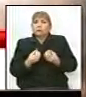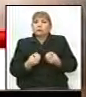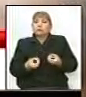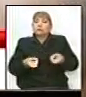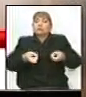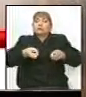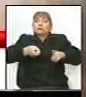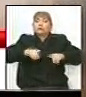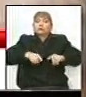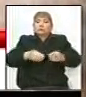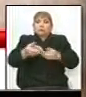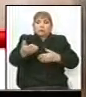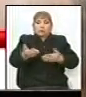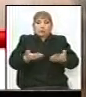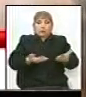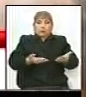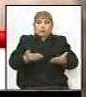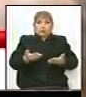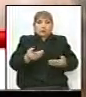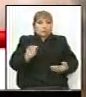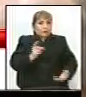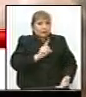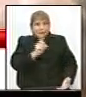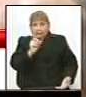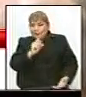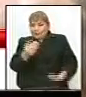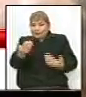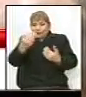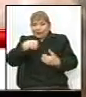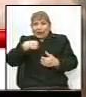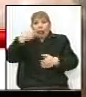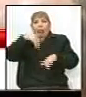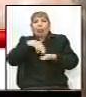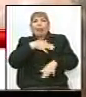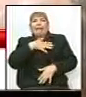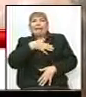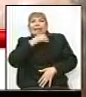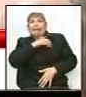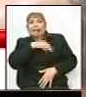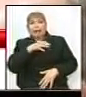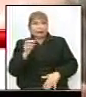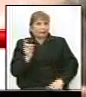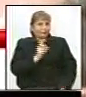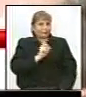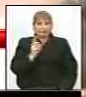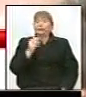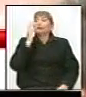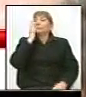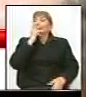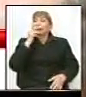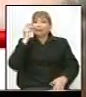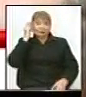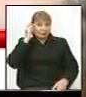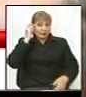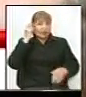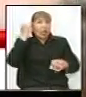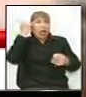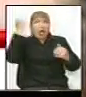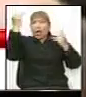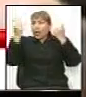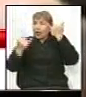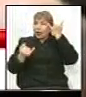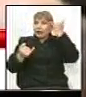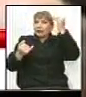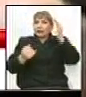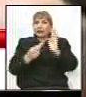Cuando se viene a servir, no cuando se viene a servirse. Y la política es bonita cuando se viene con ideas y